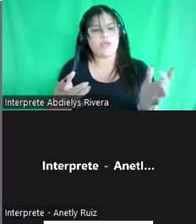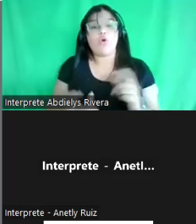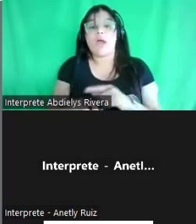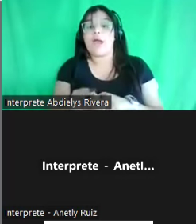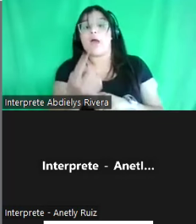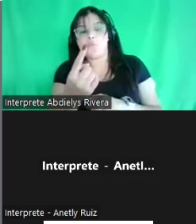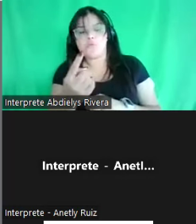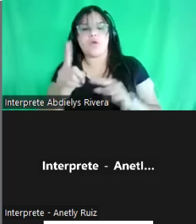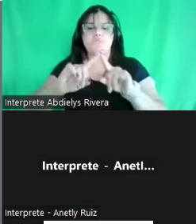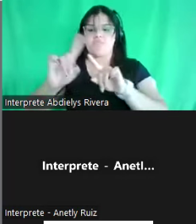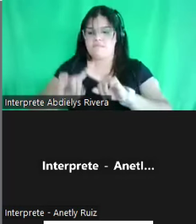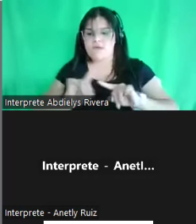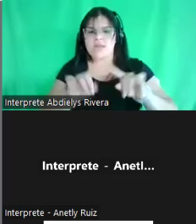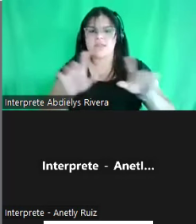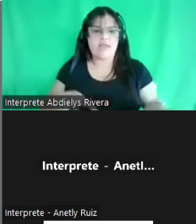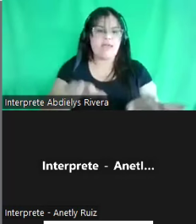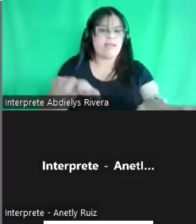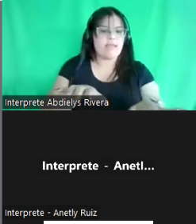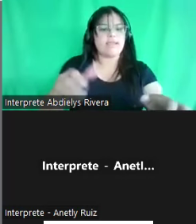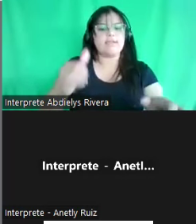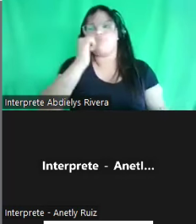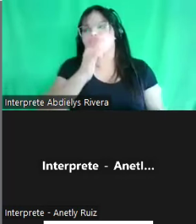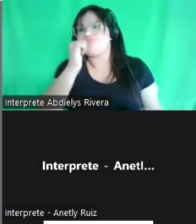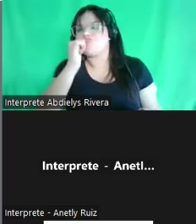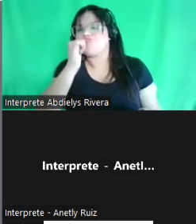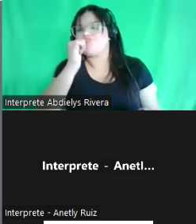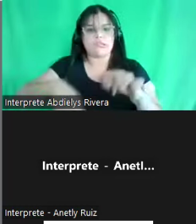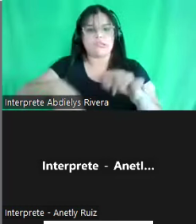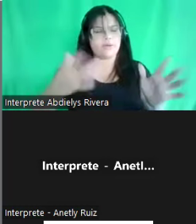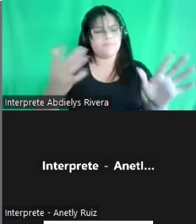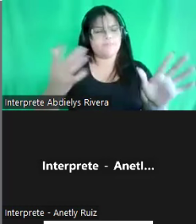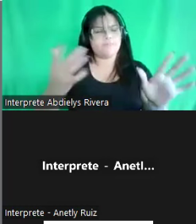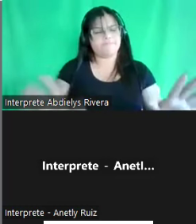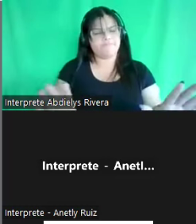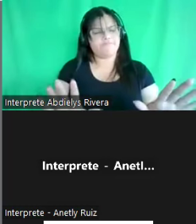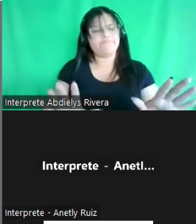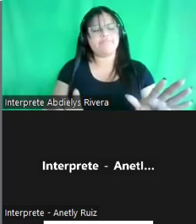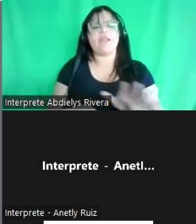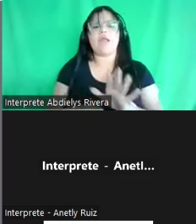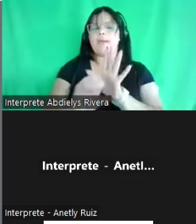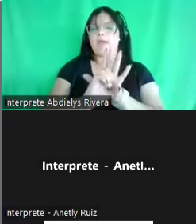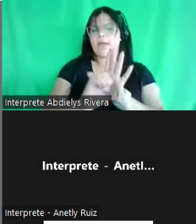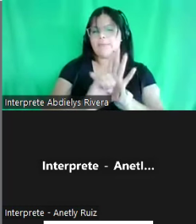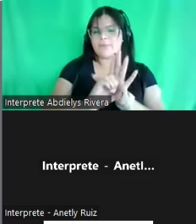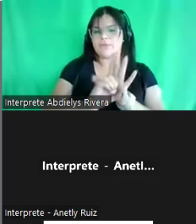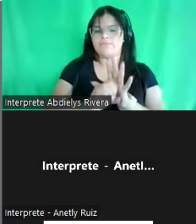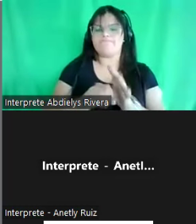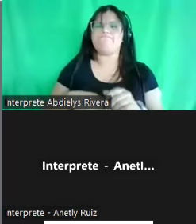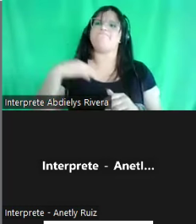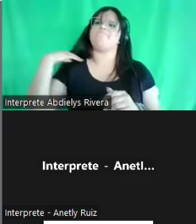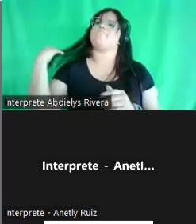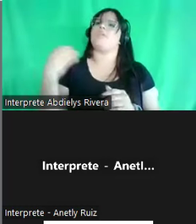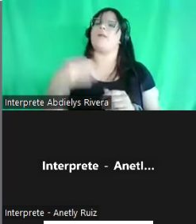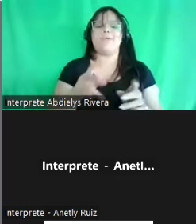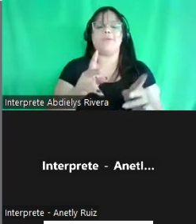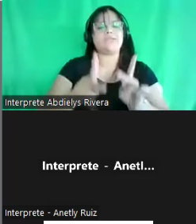diario vivir, de las actividades del diario vivir. Yo les voy a dar un ejemplo de lo que yo vivía con pacientes con cáncer. Le